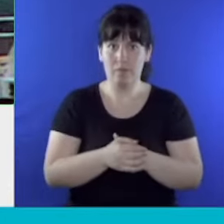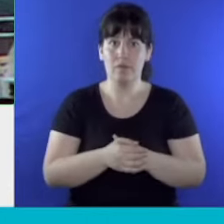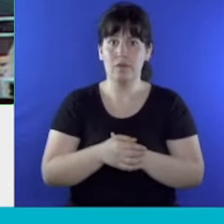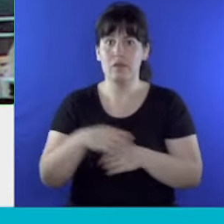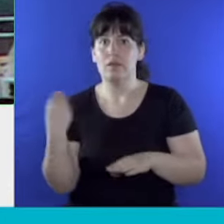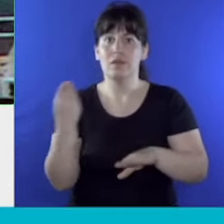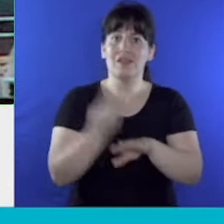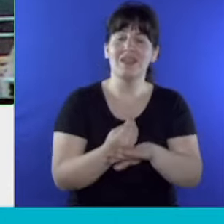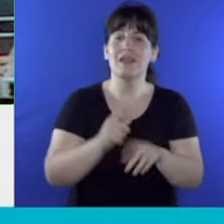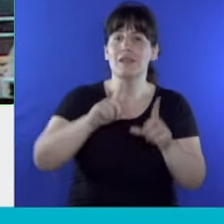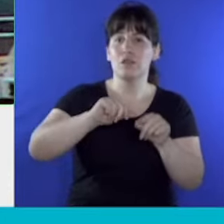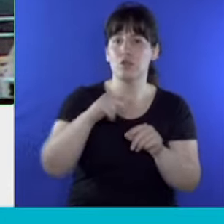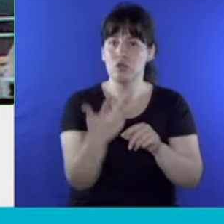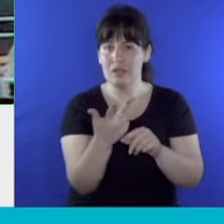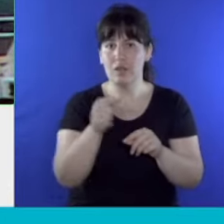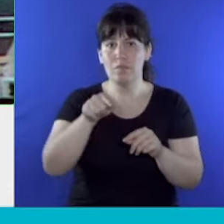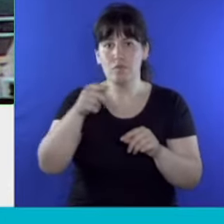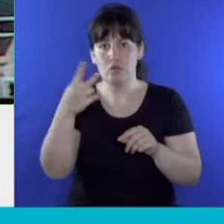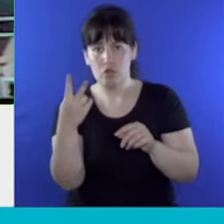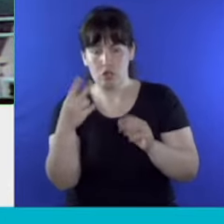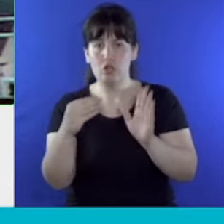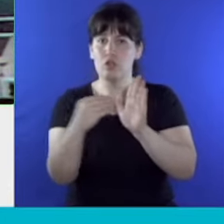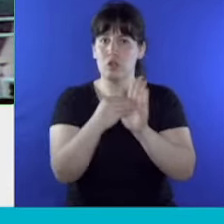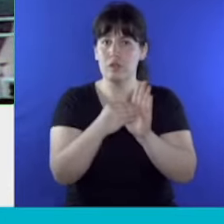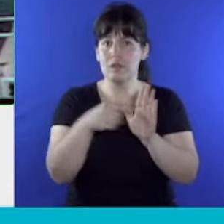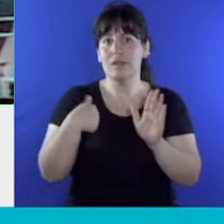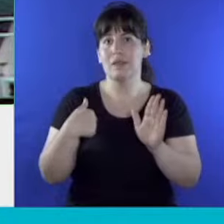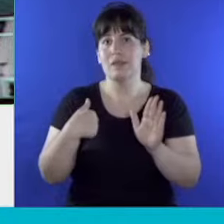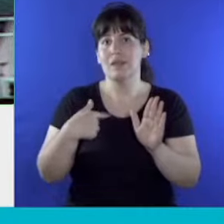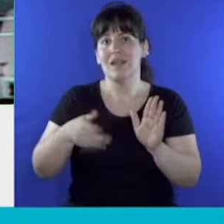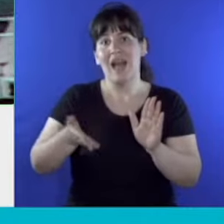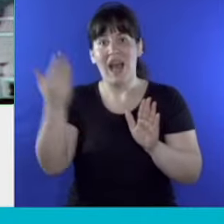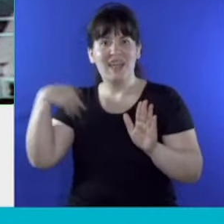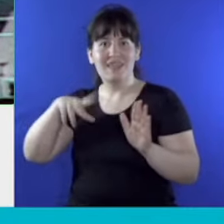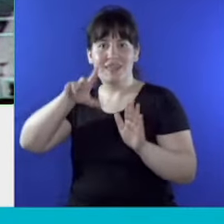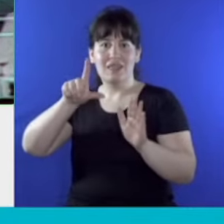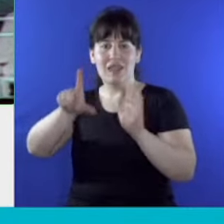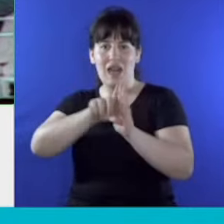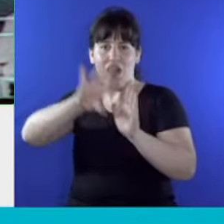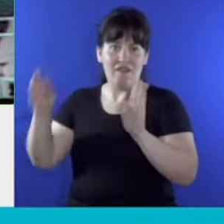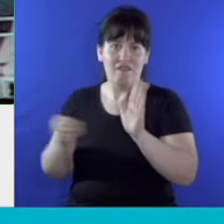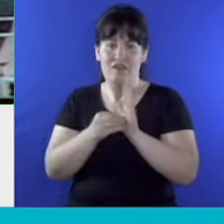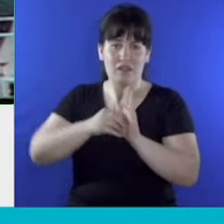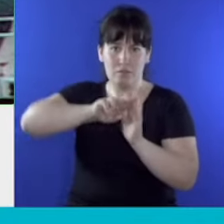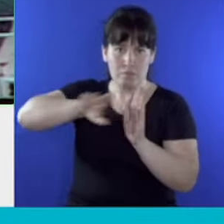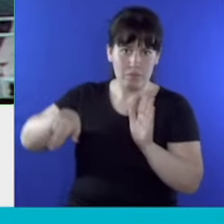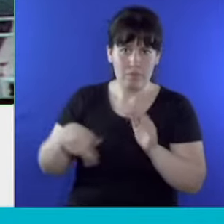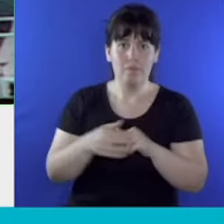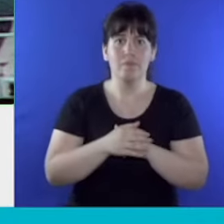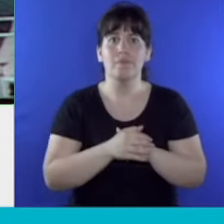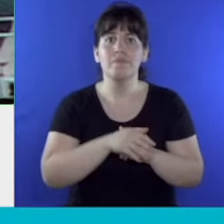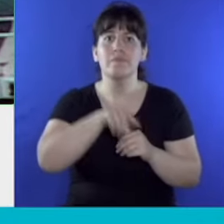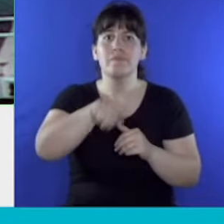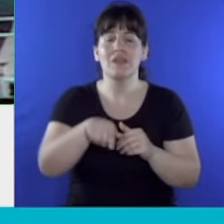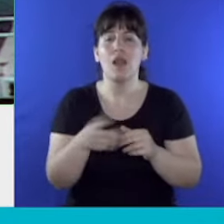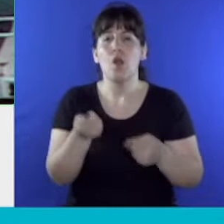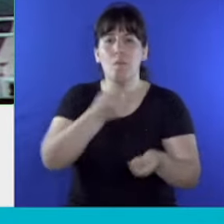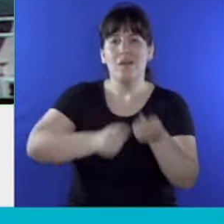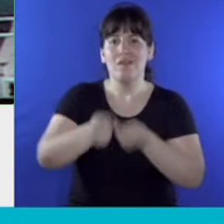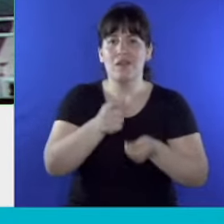incorporación del artículo 3º, versión 2, con la salvedad de la ANLAP porque fue derogada en la Ley Bases. No se aceptan modificaciones del capital social,